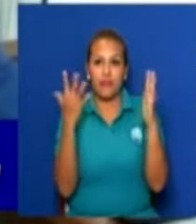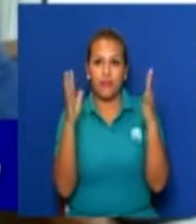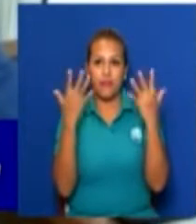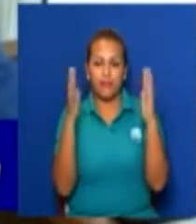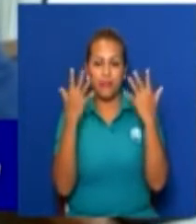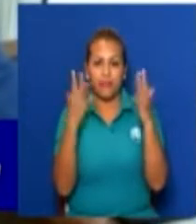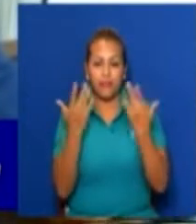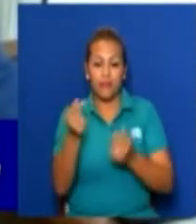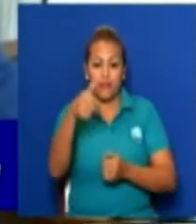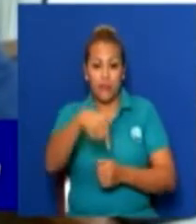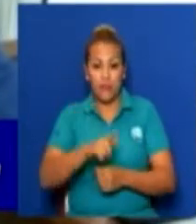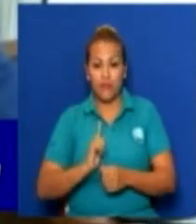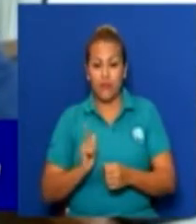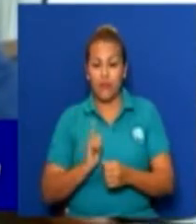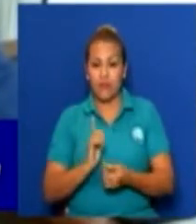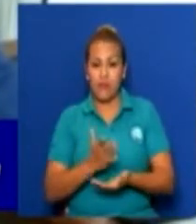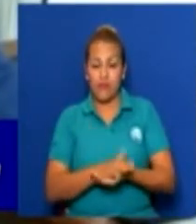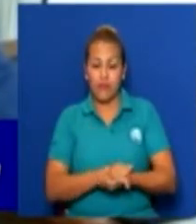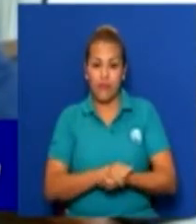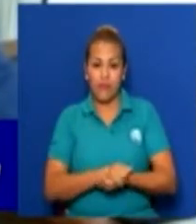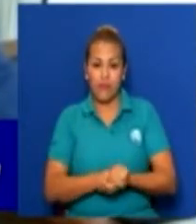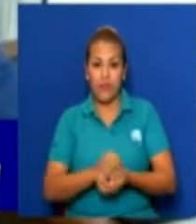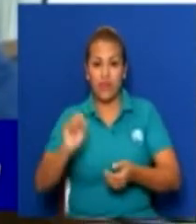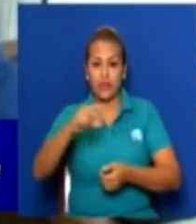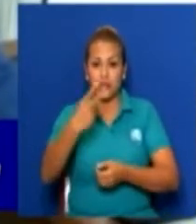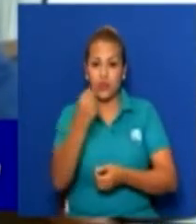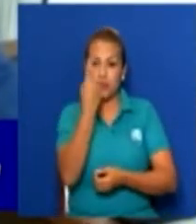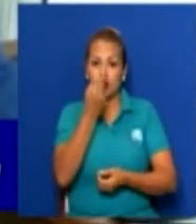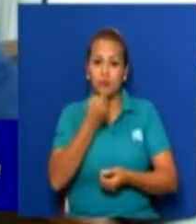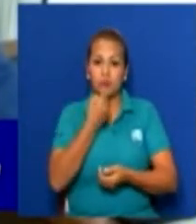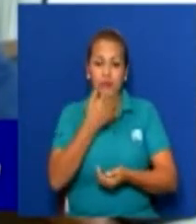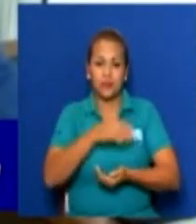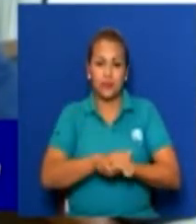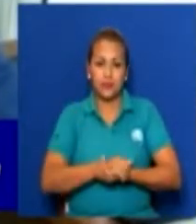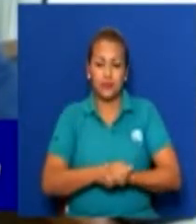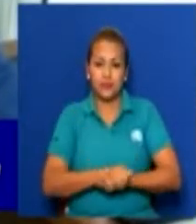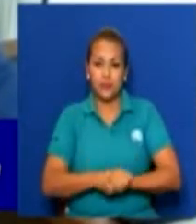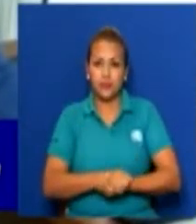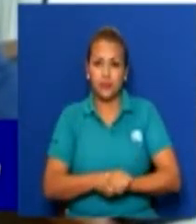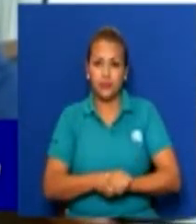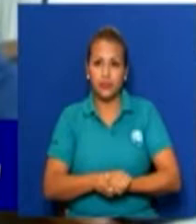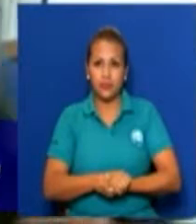Aquí tenemos la segunda pregunta.